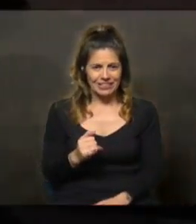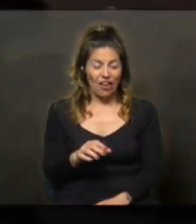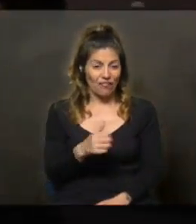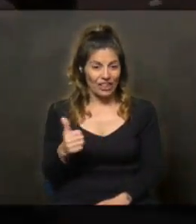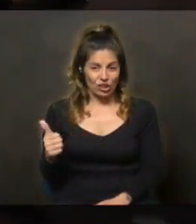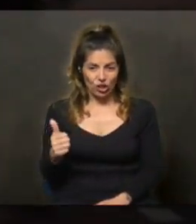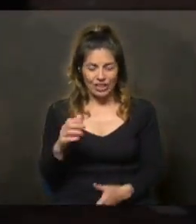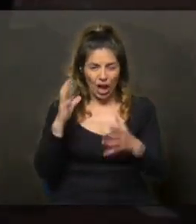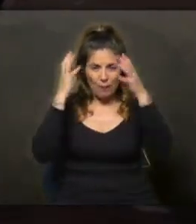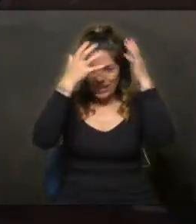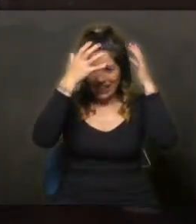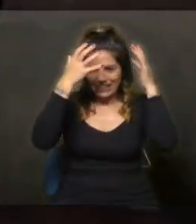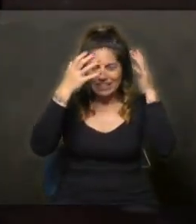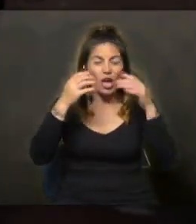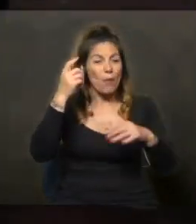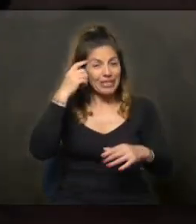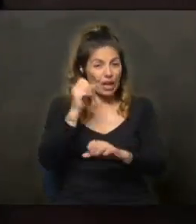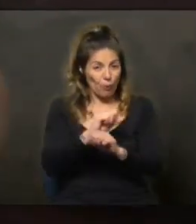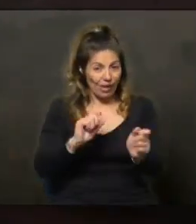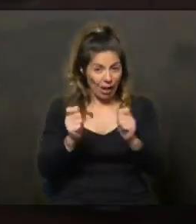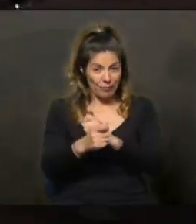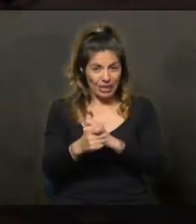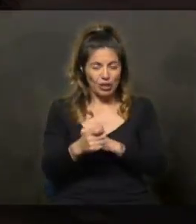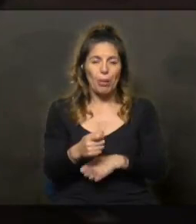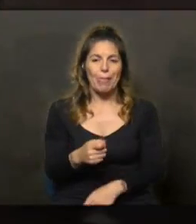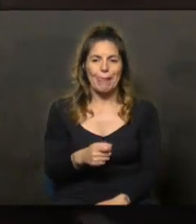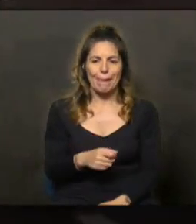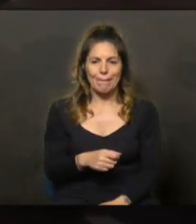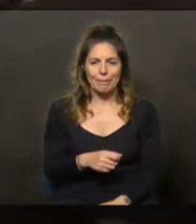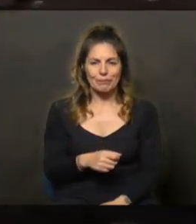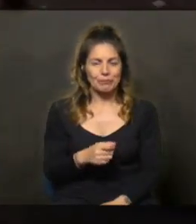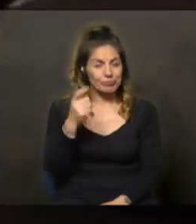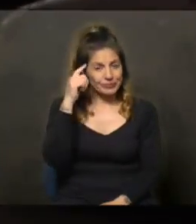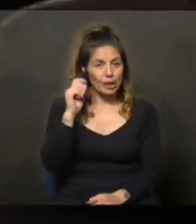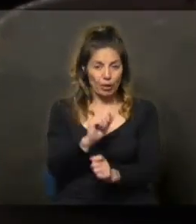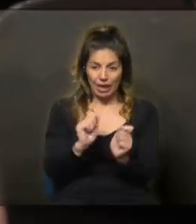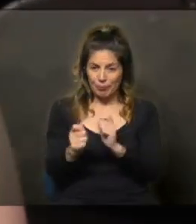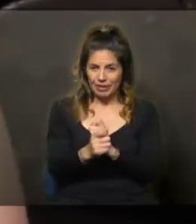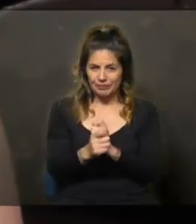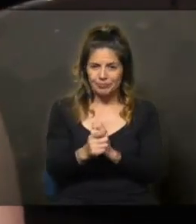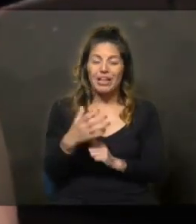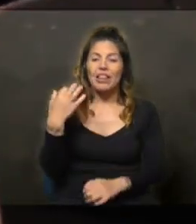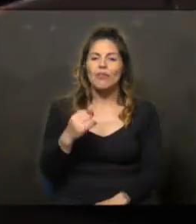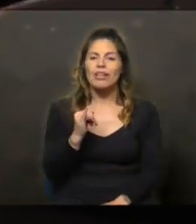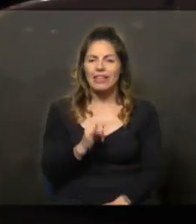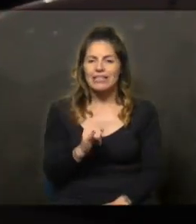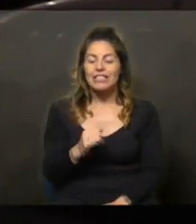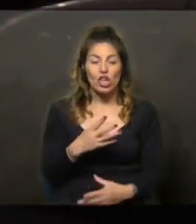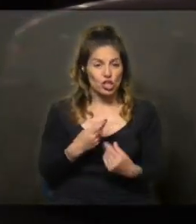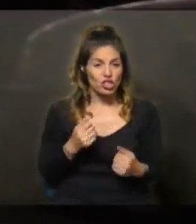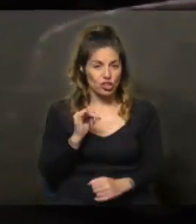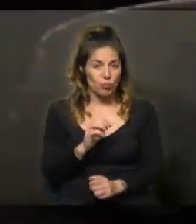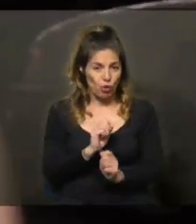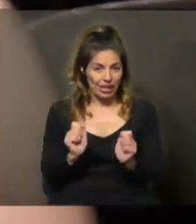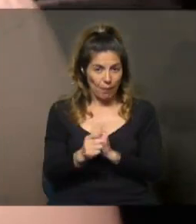victoria de pensas que é puede cambiar las cosas pensas que puede cambiar la verdad yo siento que puede cambiar